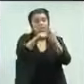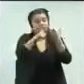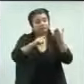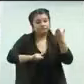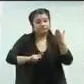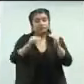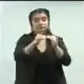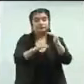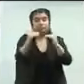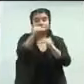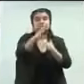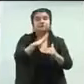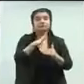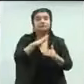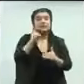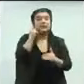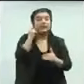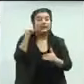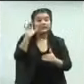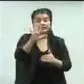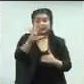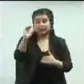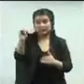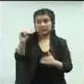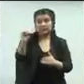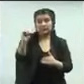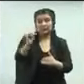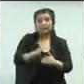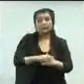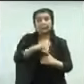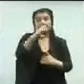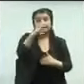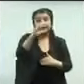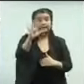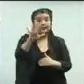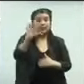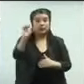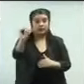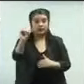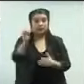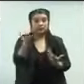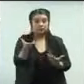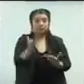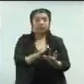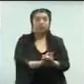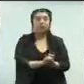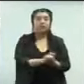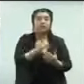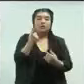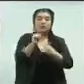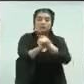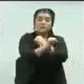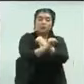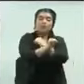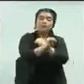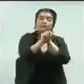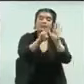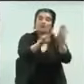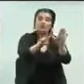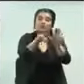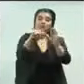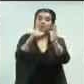obras vienen proyectos del G50, por ejemplo, del C50, por 700 millones de